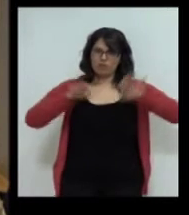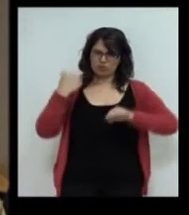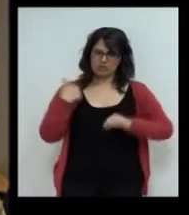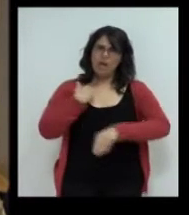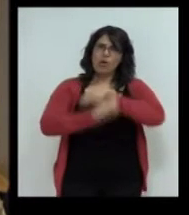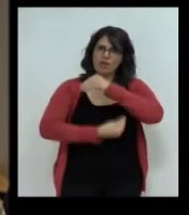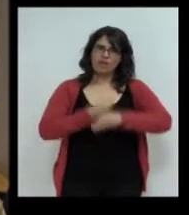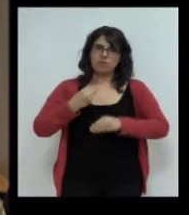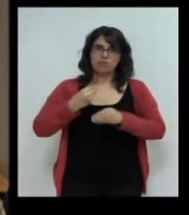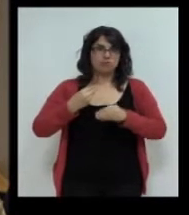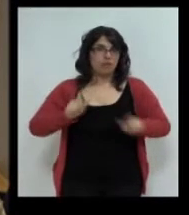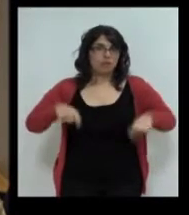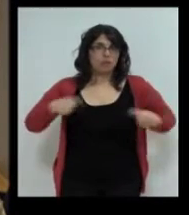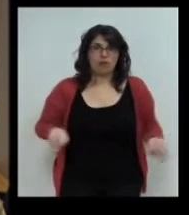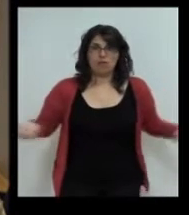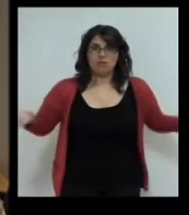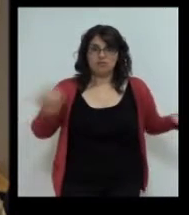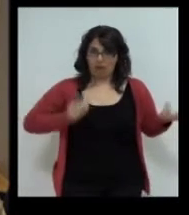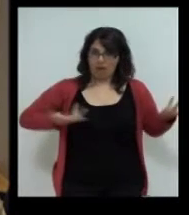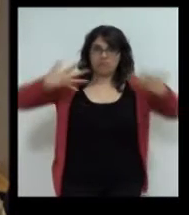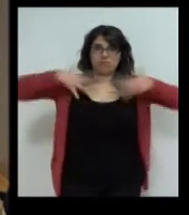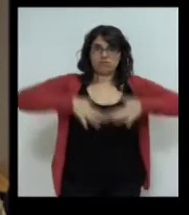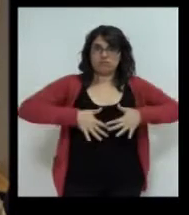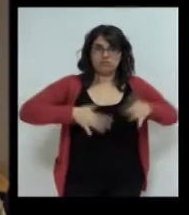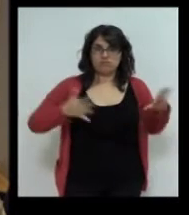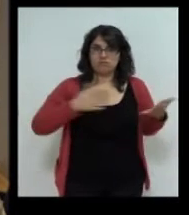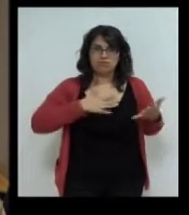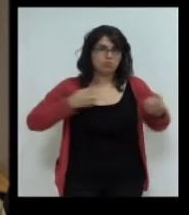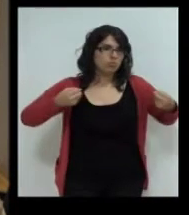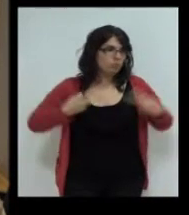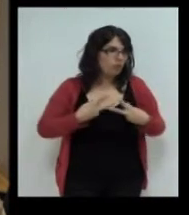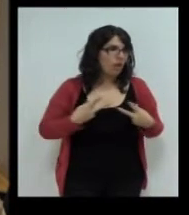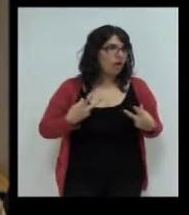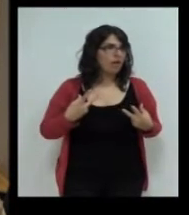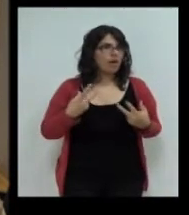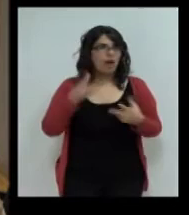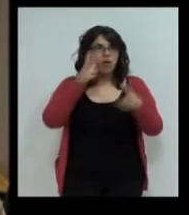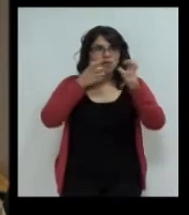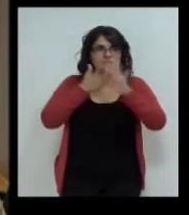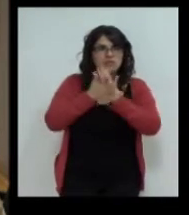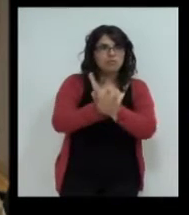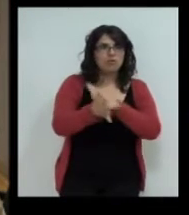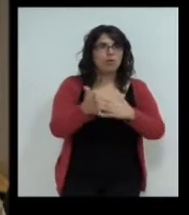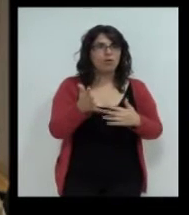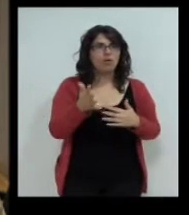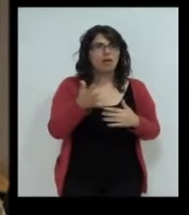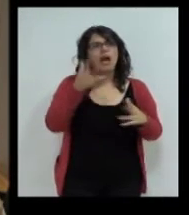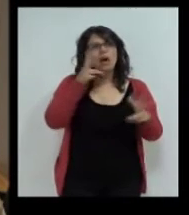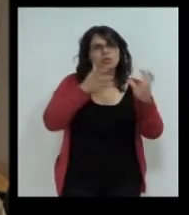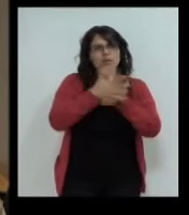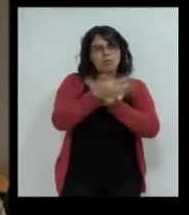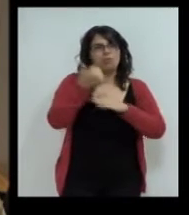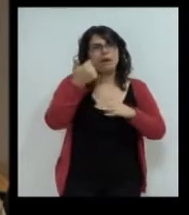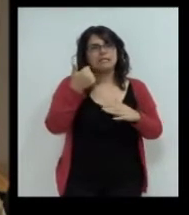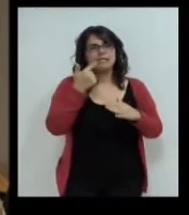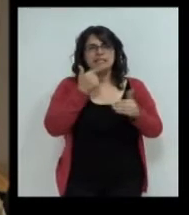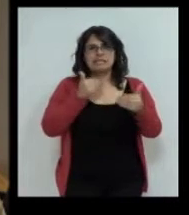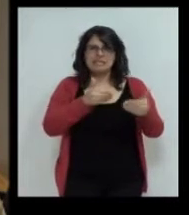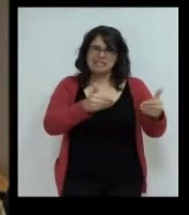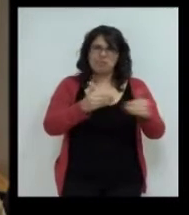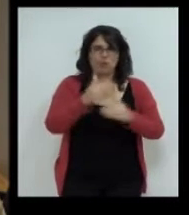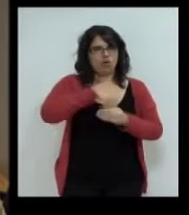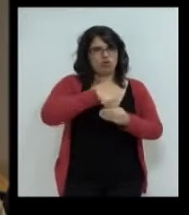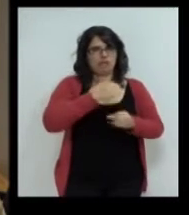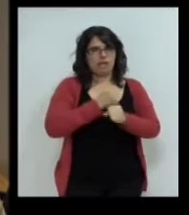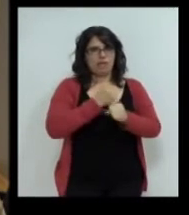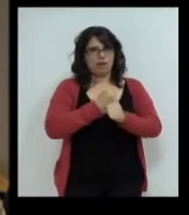forma natural, el subtitular, vamos, la audiodescripción la tenemos más pendiente, pero es verdad que estamos trabajando en ello internamente